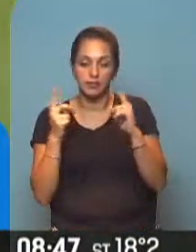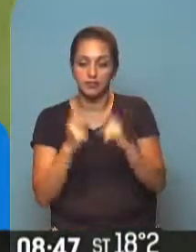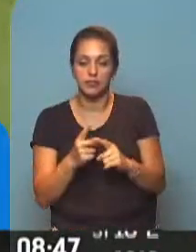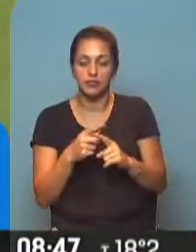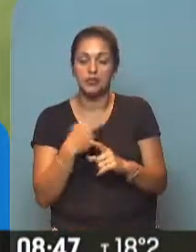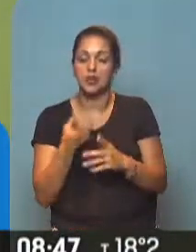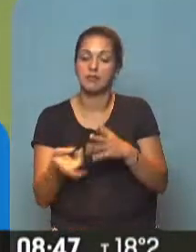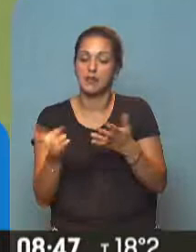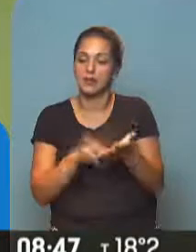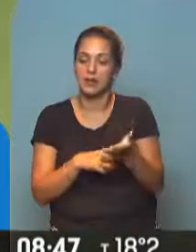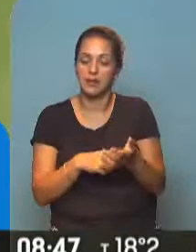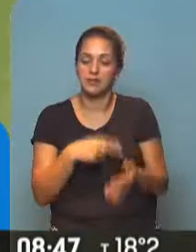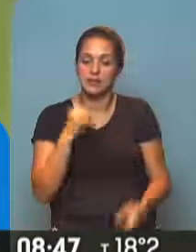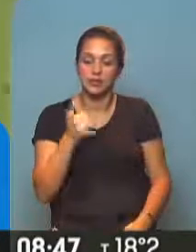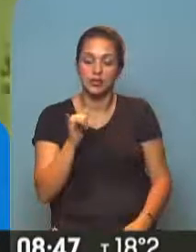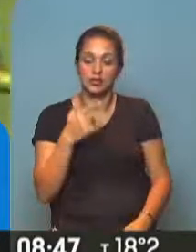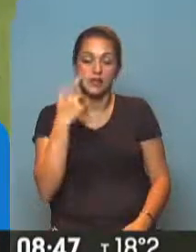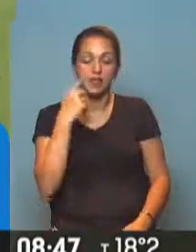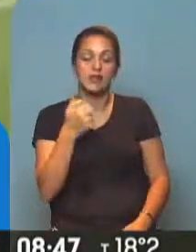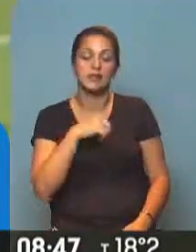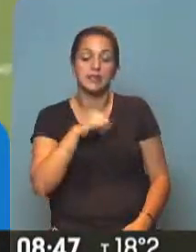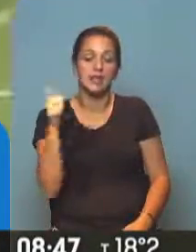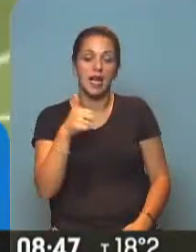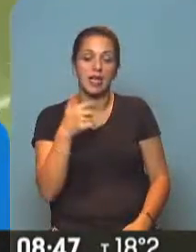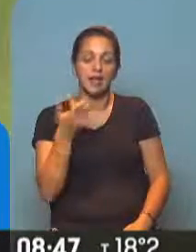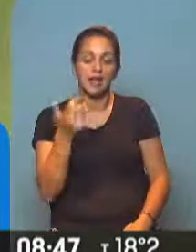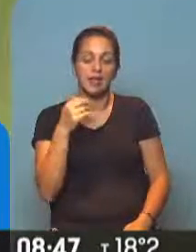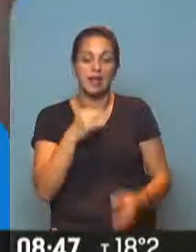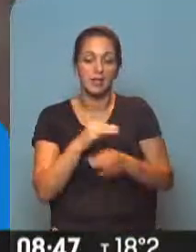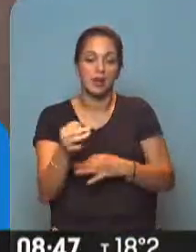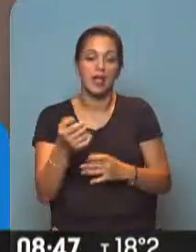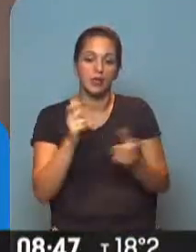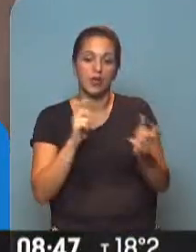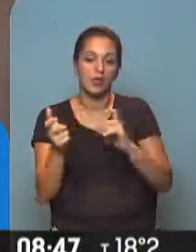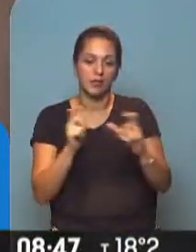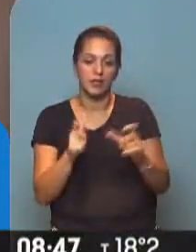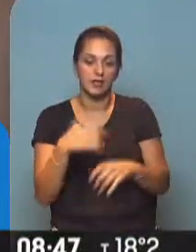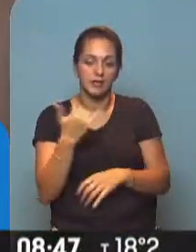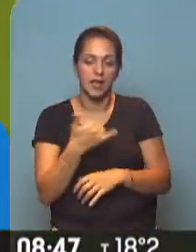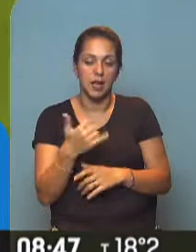la revancha obteniendo este campeonato. Una diferencia más que notable, ¿eh?